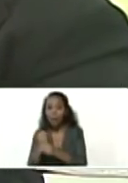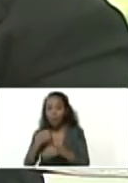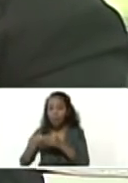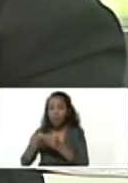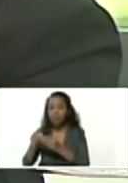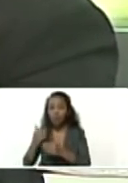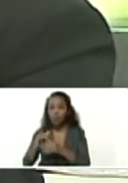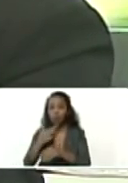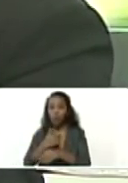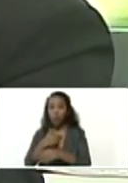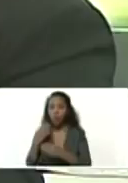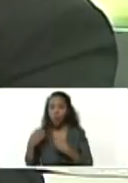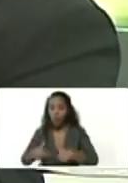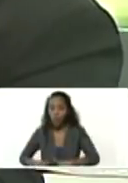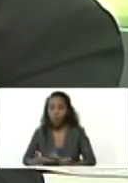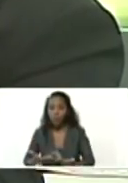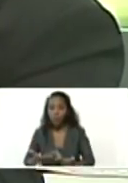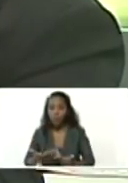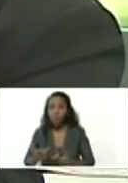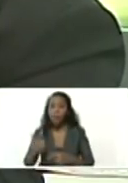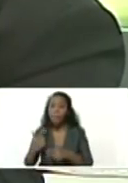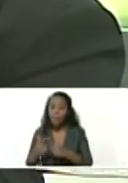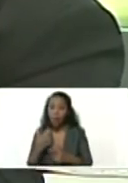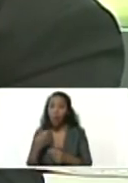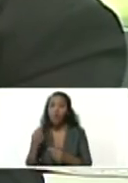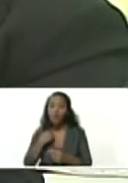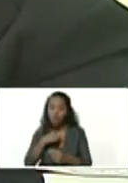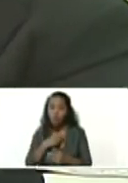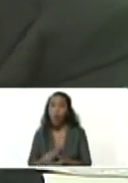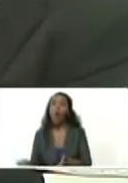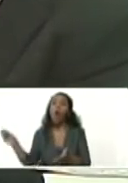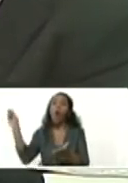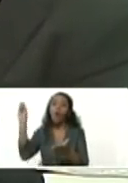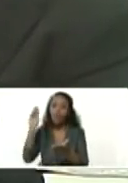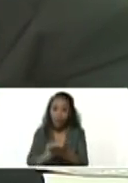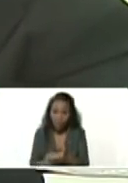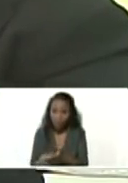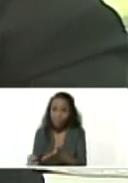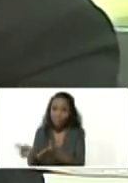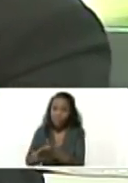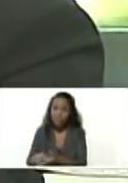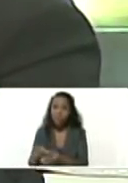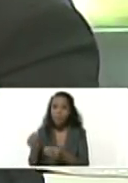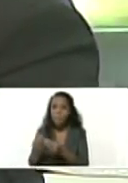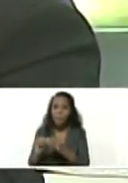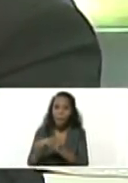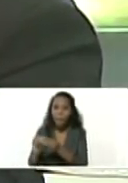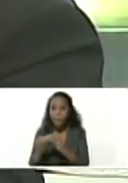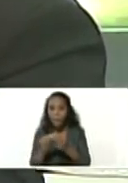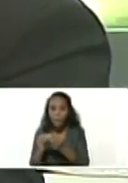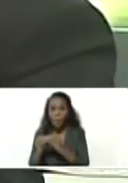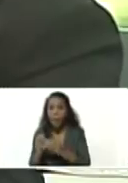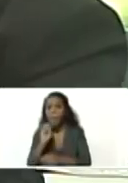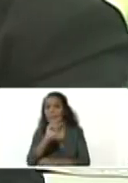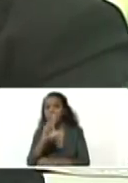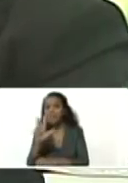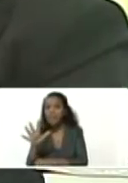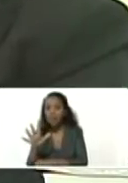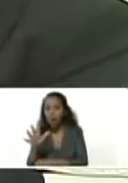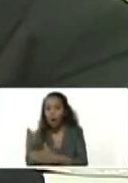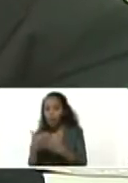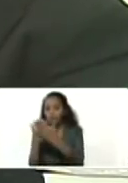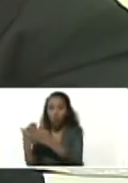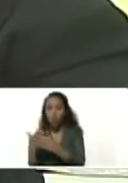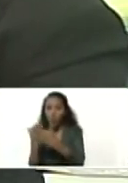haciendo. Hemos retomado nuevamente el trabajo, en este momento estamos integrados más de 25 institutos teológicos de